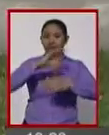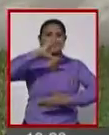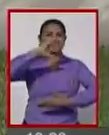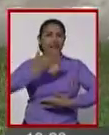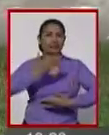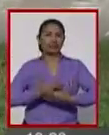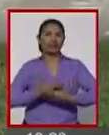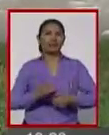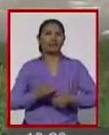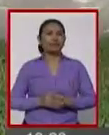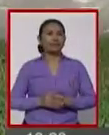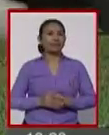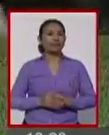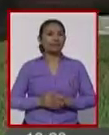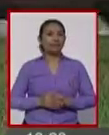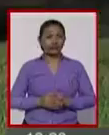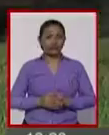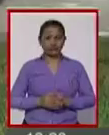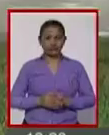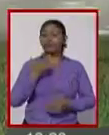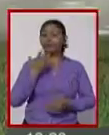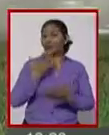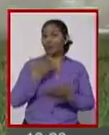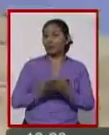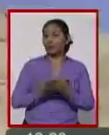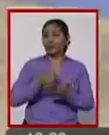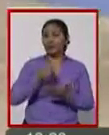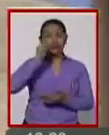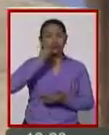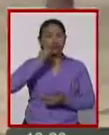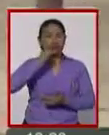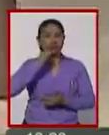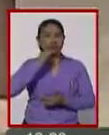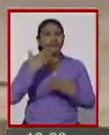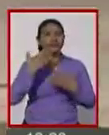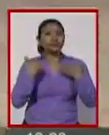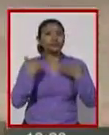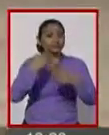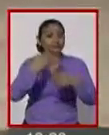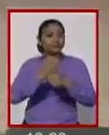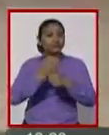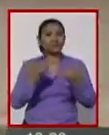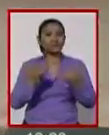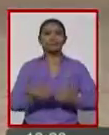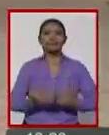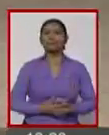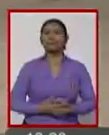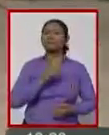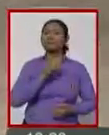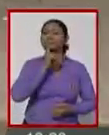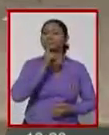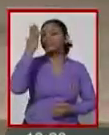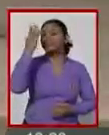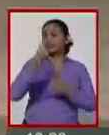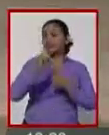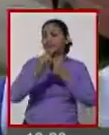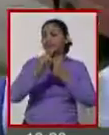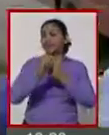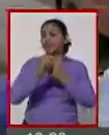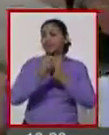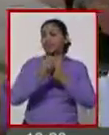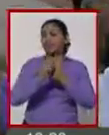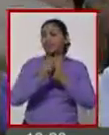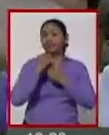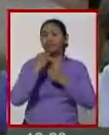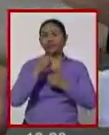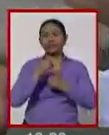Sí, pero más probable es que la chica lo tiene por el momento ahorita. Más seguro, porque taxista nomás,